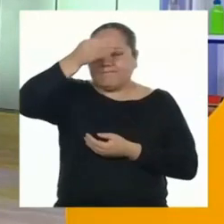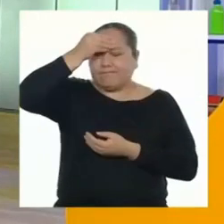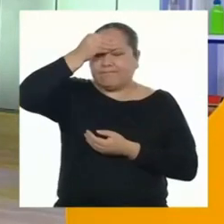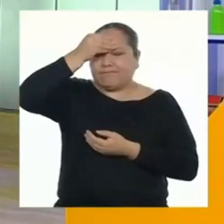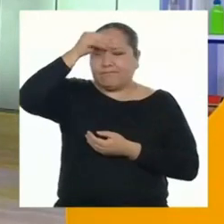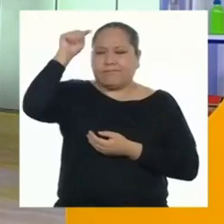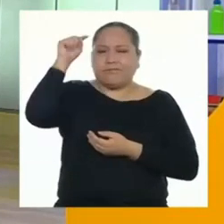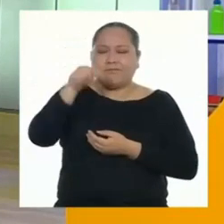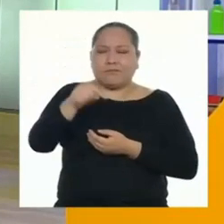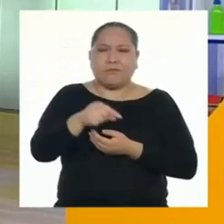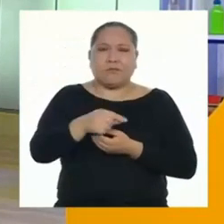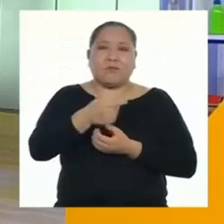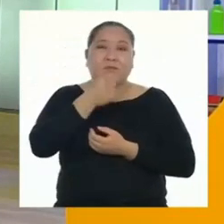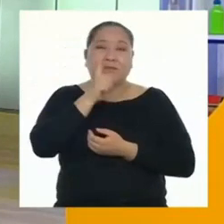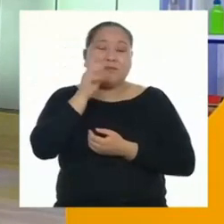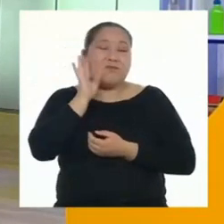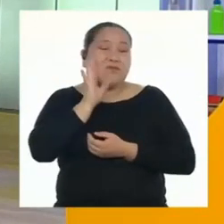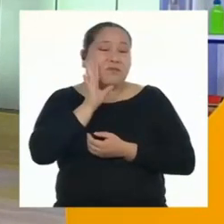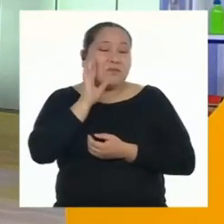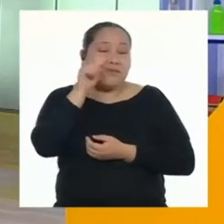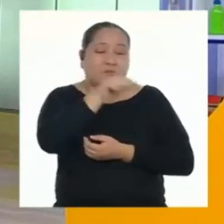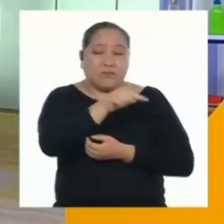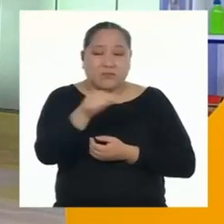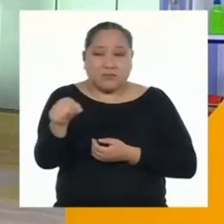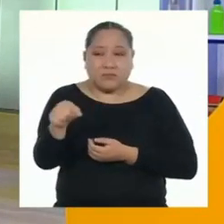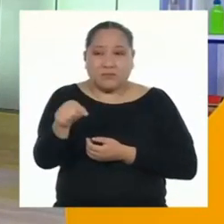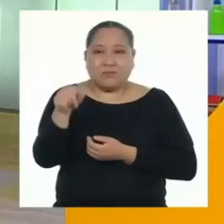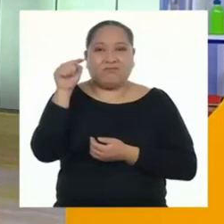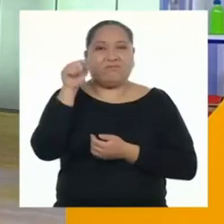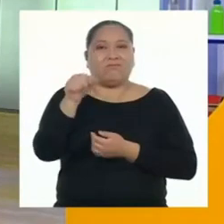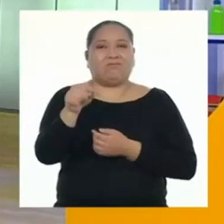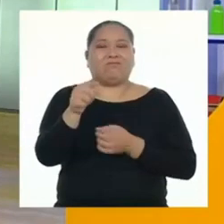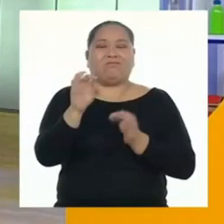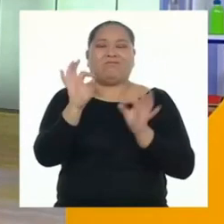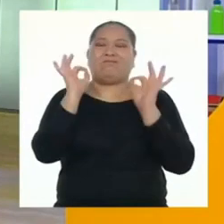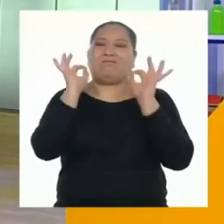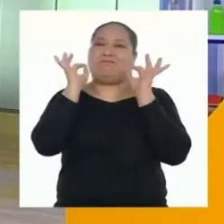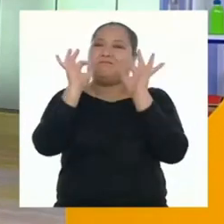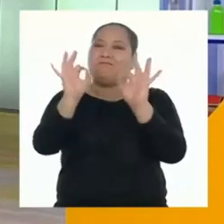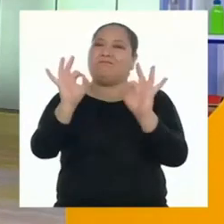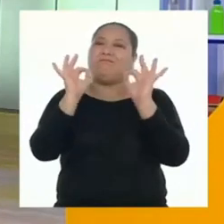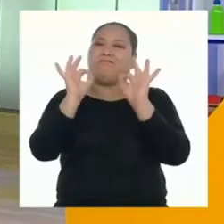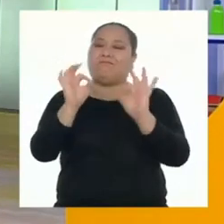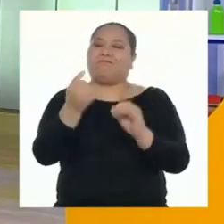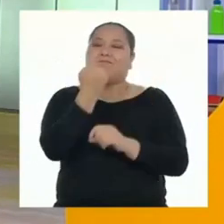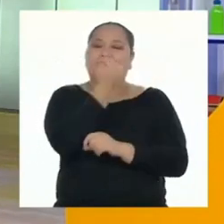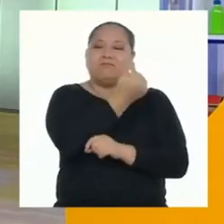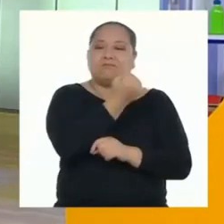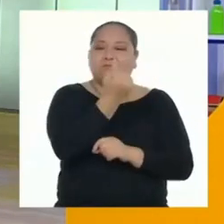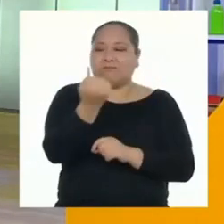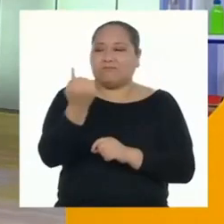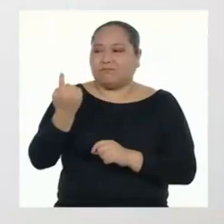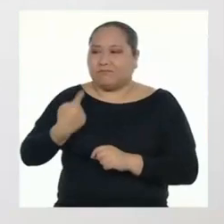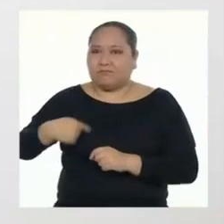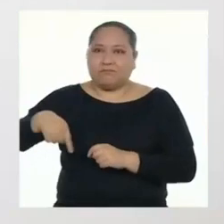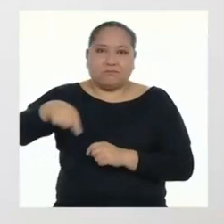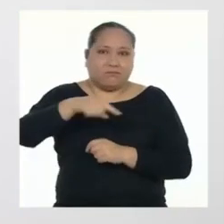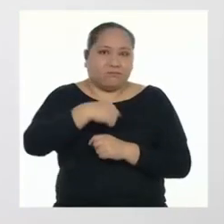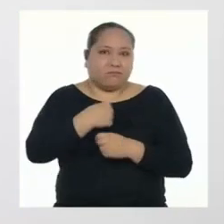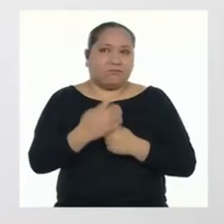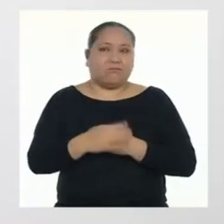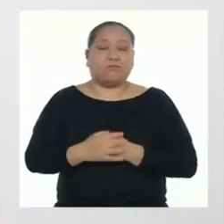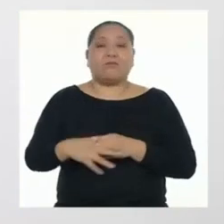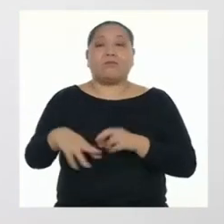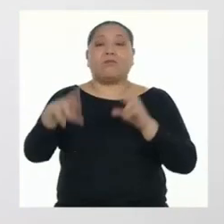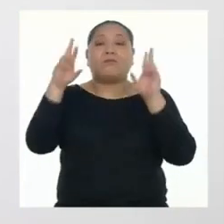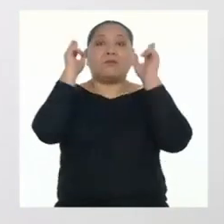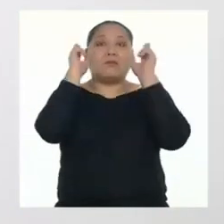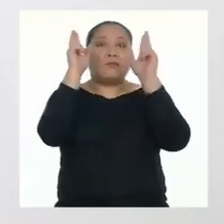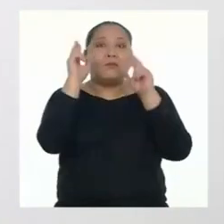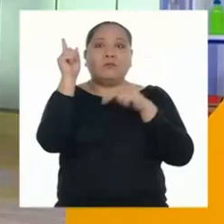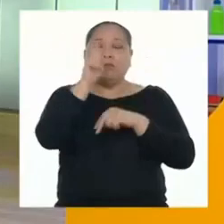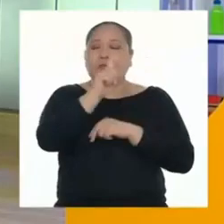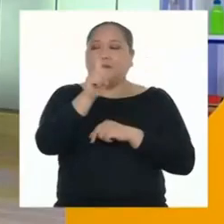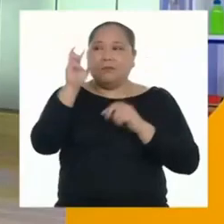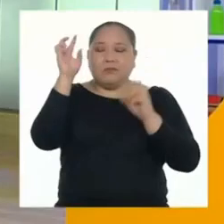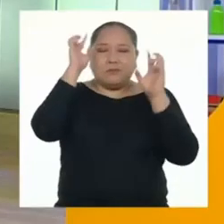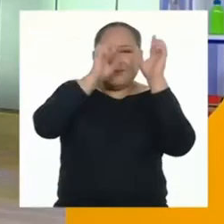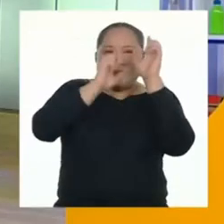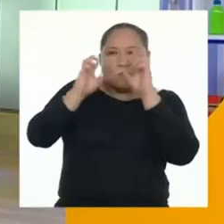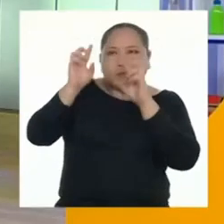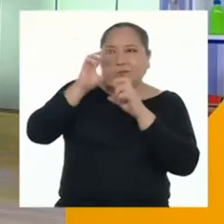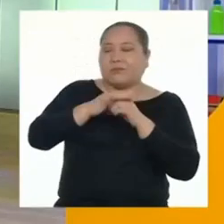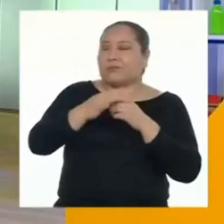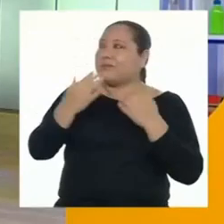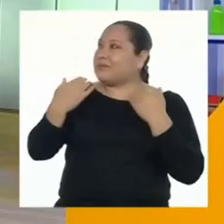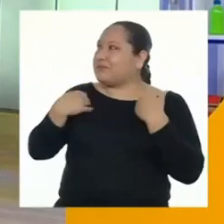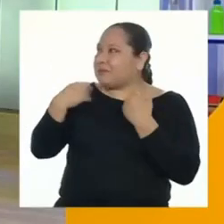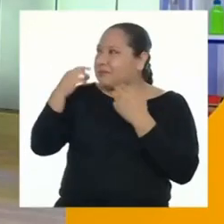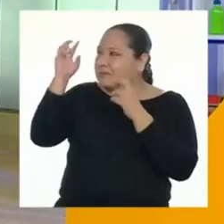que si el agua se contamina, eso puede ser mortal para cada uno de nosotros. Ojalá que no les quede duda. Y